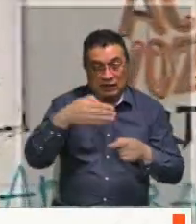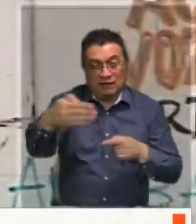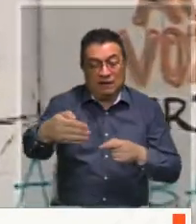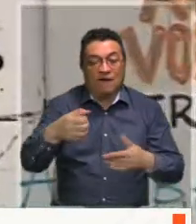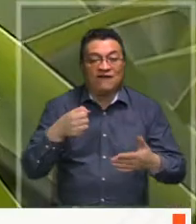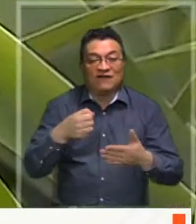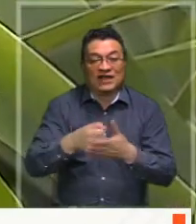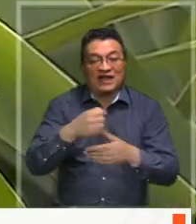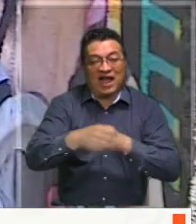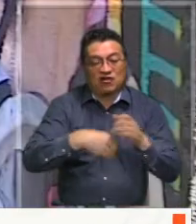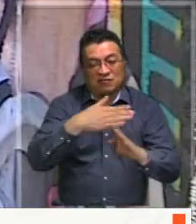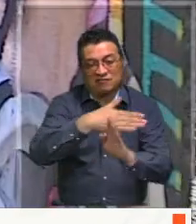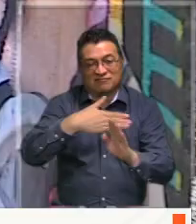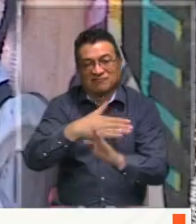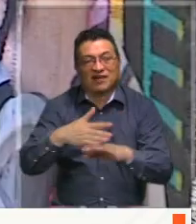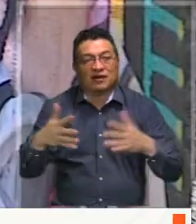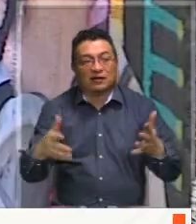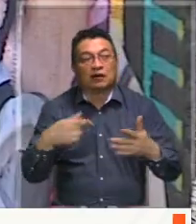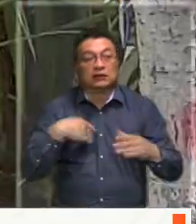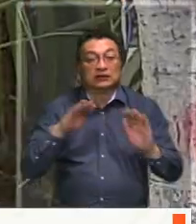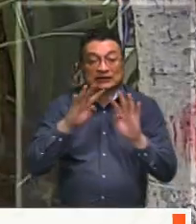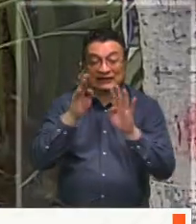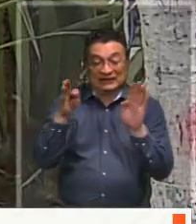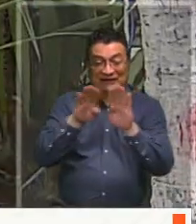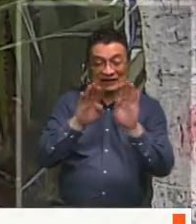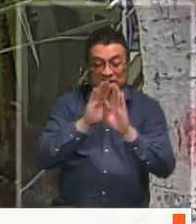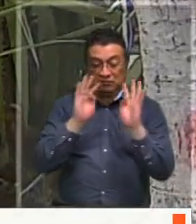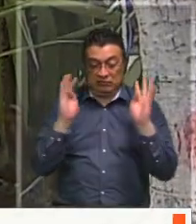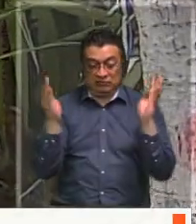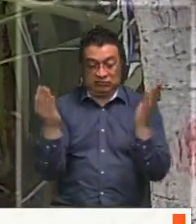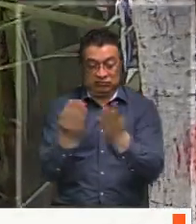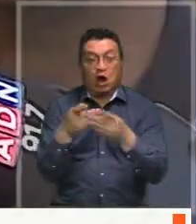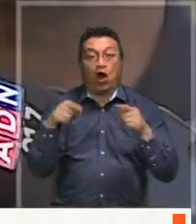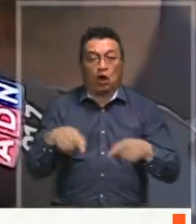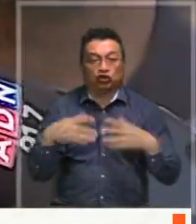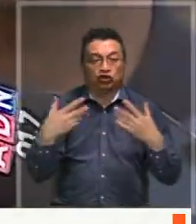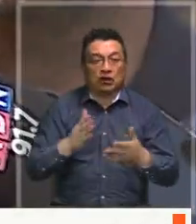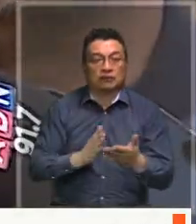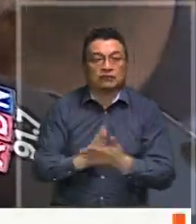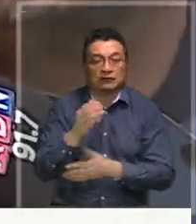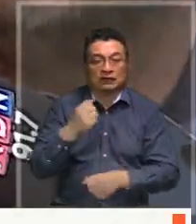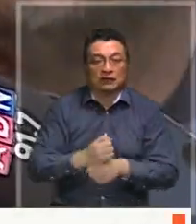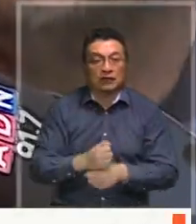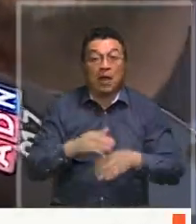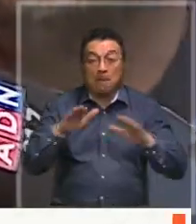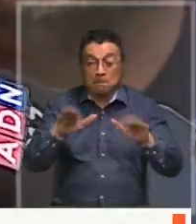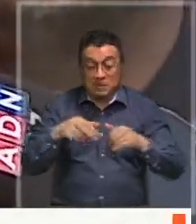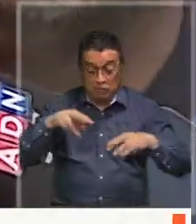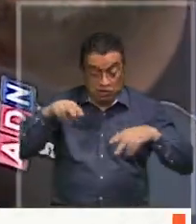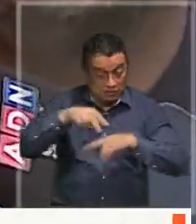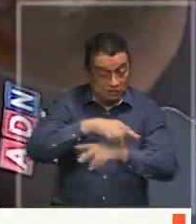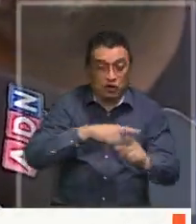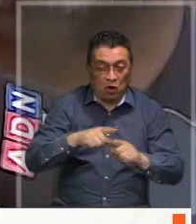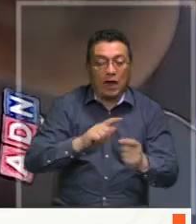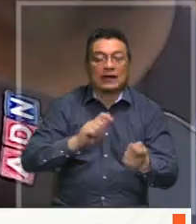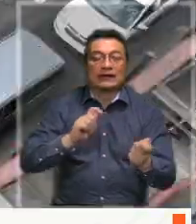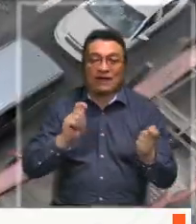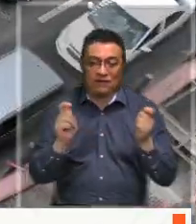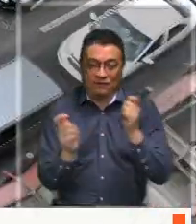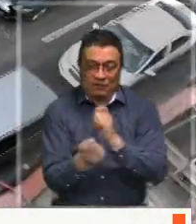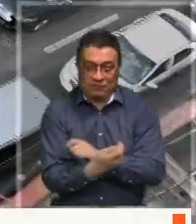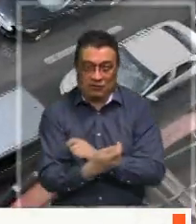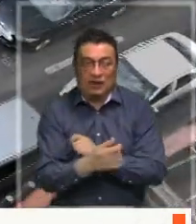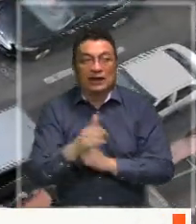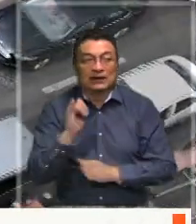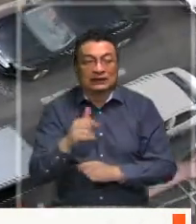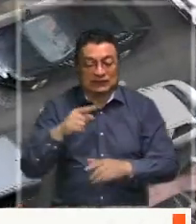El cierre perimetral para partir los trabajos se zanjó hoy mismo. No va a ser el mismo acceso, va a estar transformado, pero sí va a ser